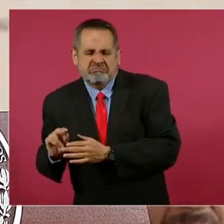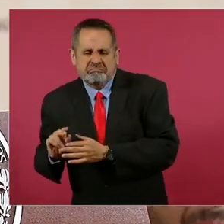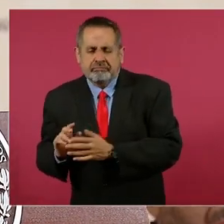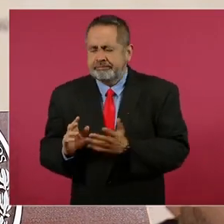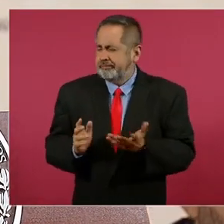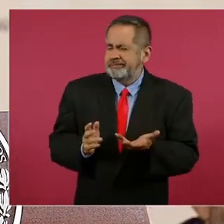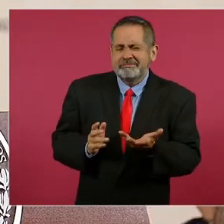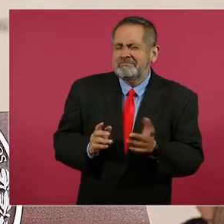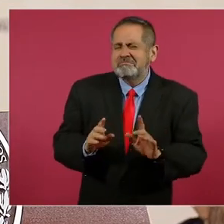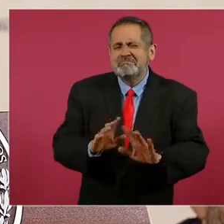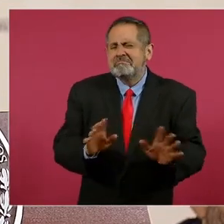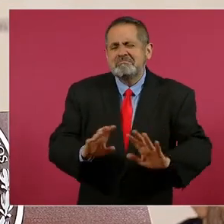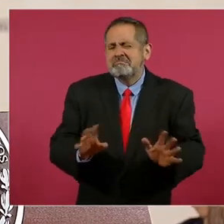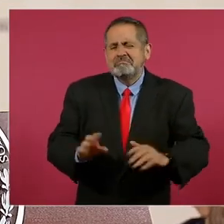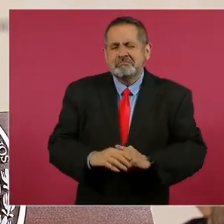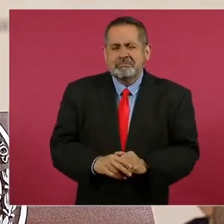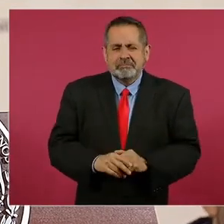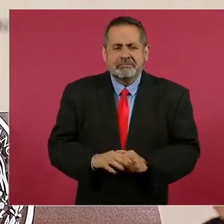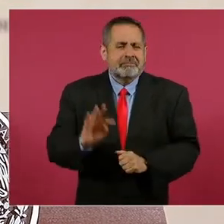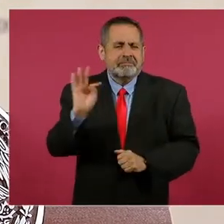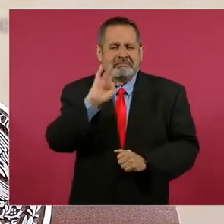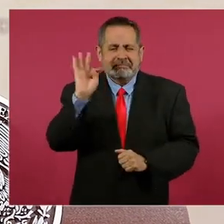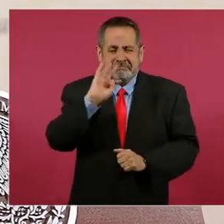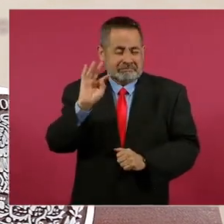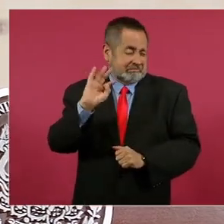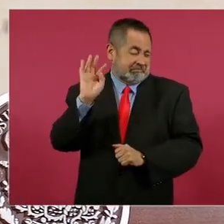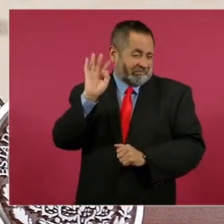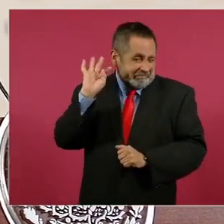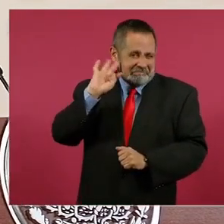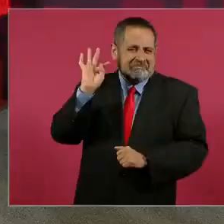consecuentes, si fuésemos deshonestos,